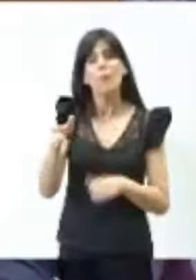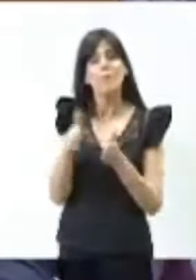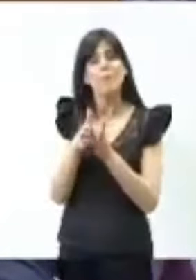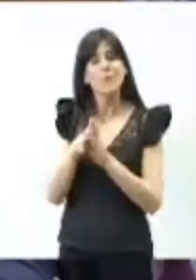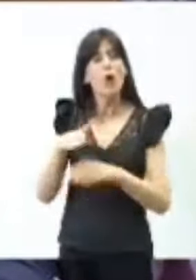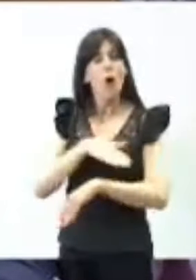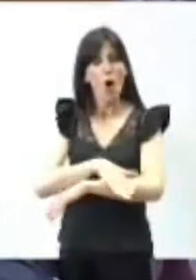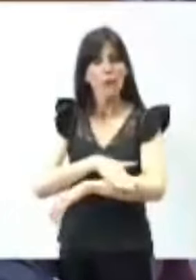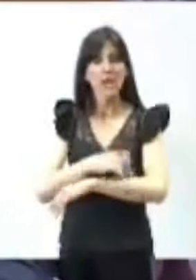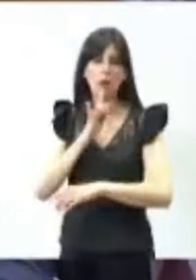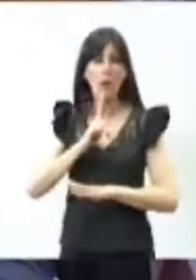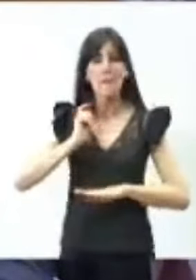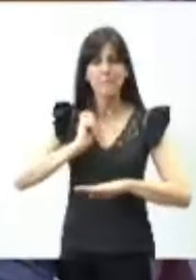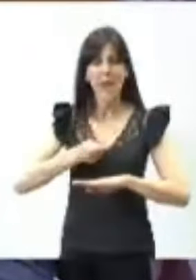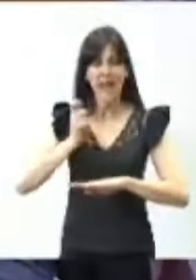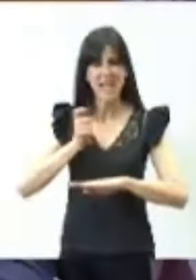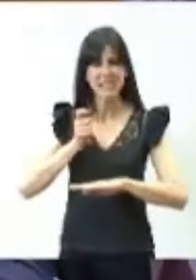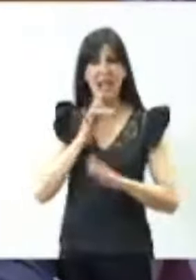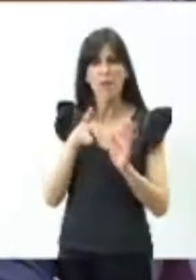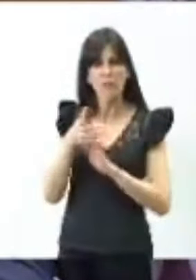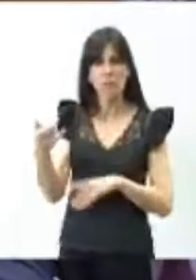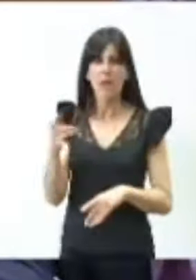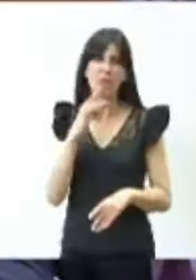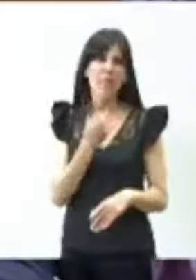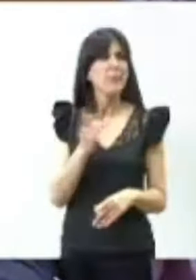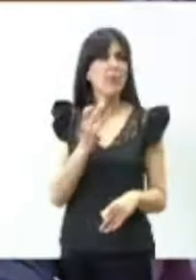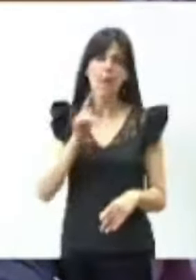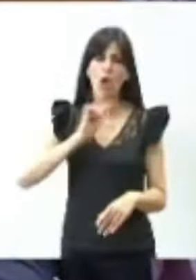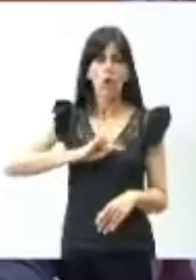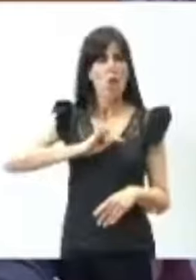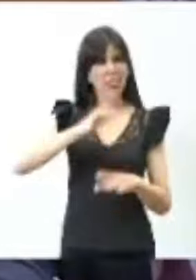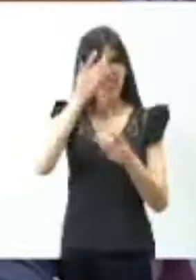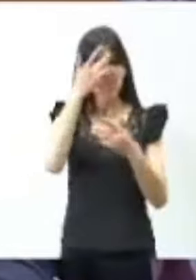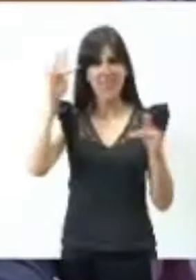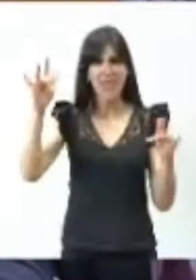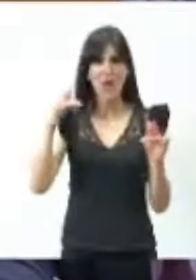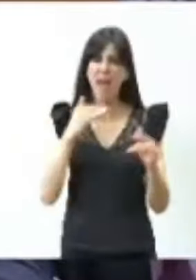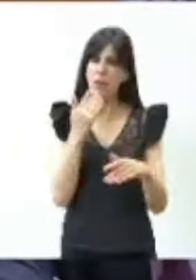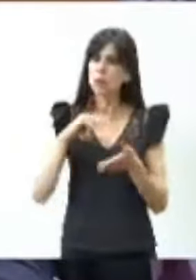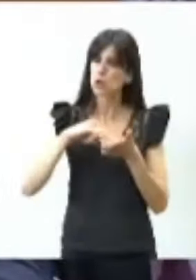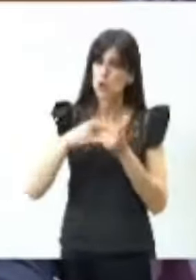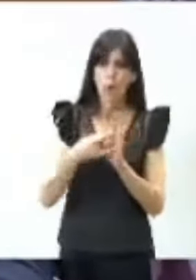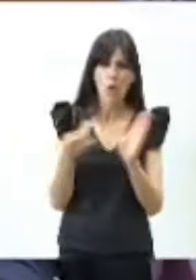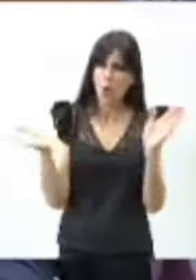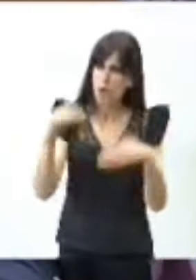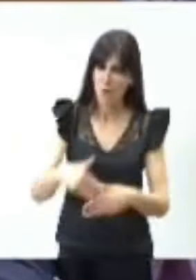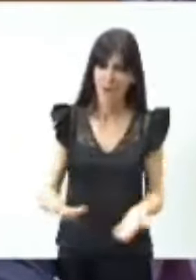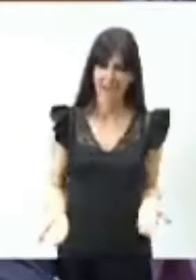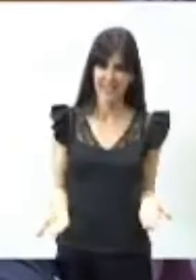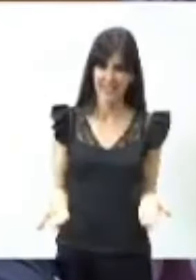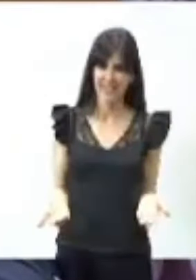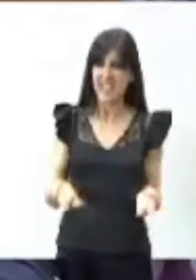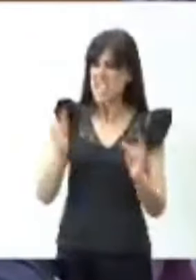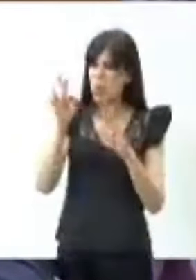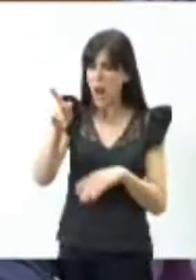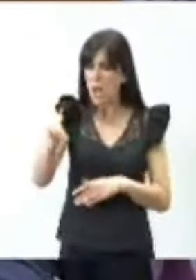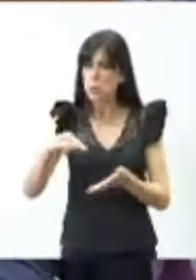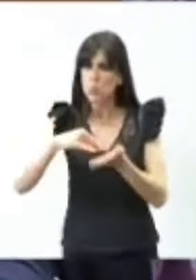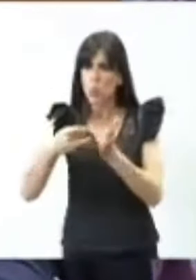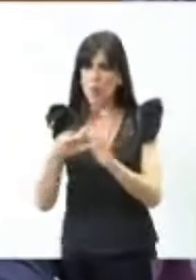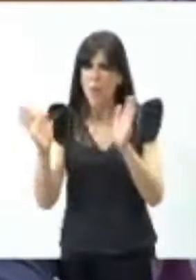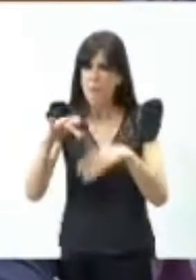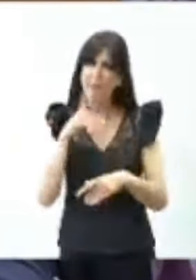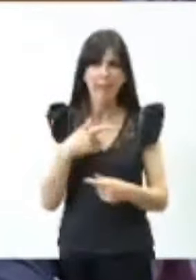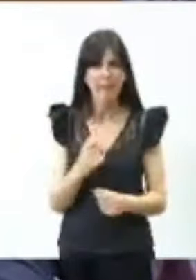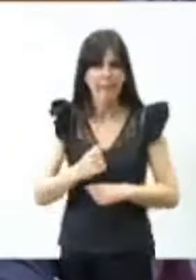Marlaska, achaca a la concienciación y no ha aportado ningún tipo de solución a estos datos, igual que usted, porque no les